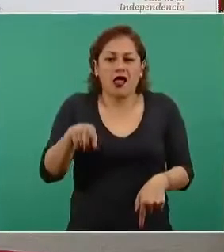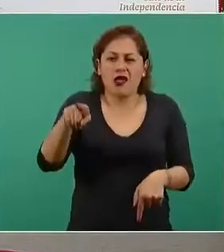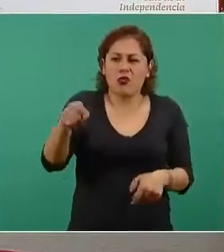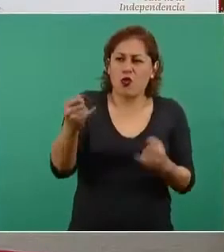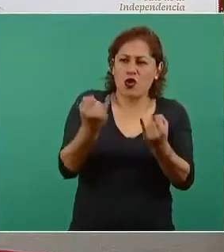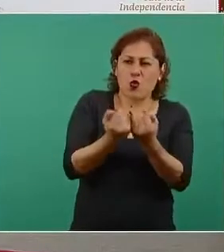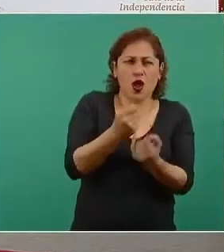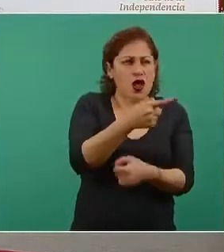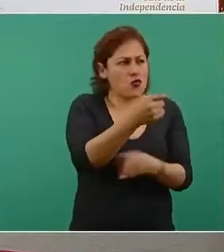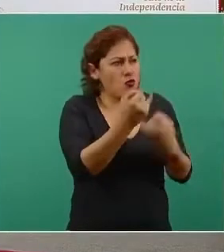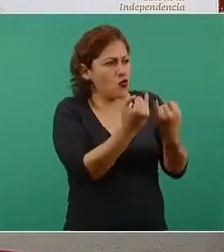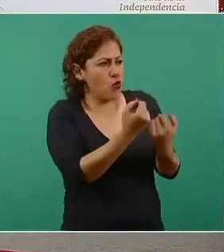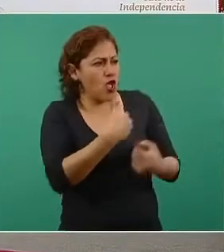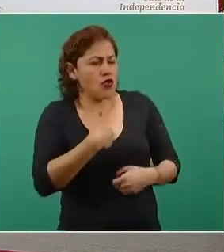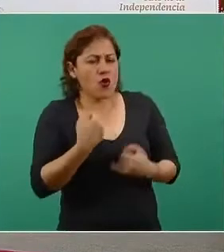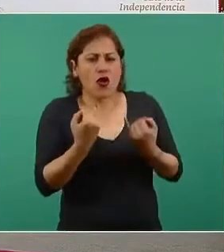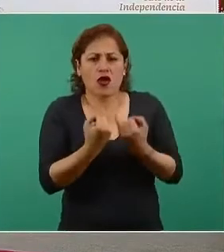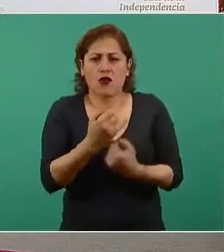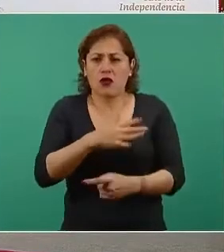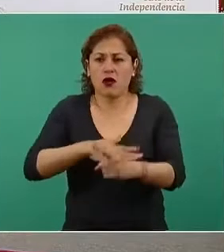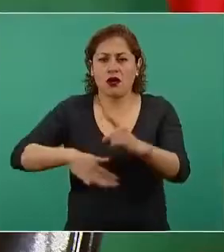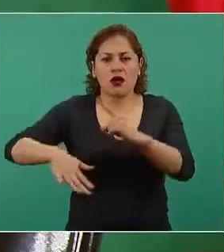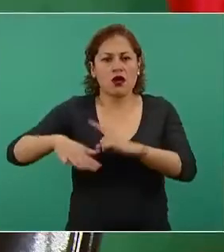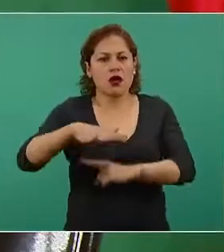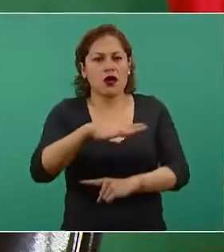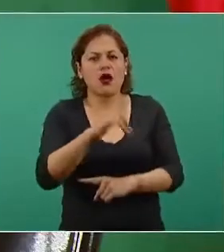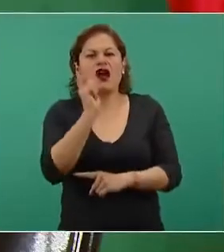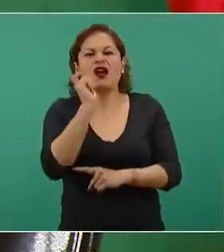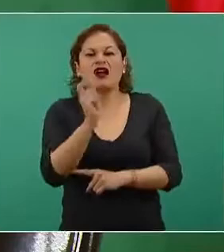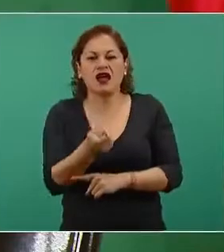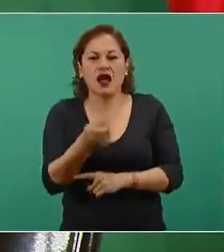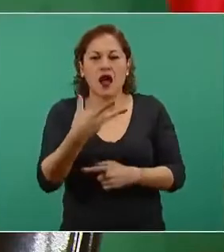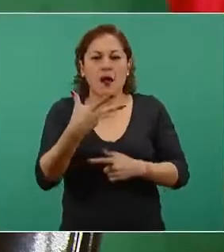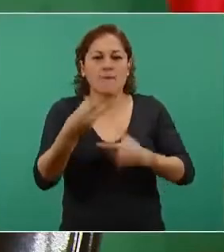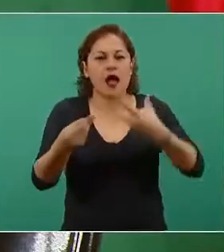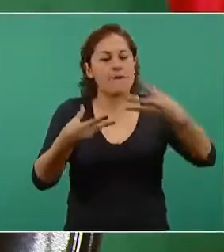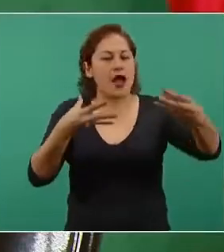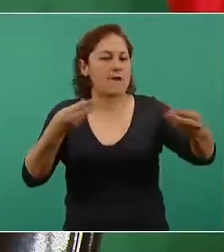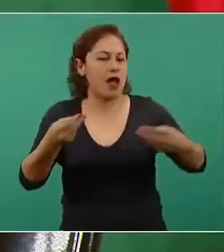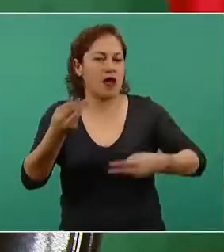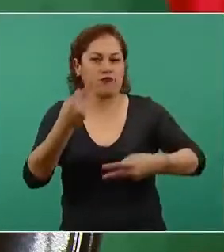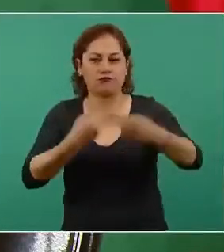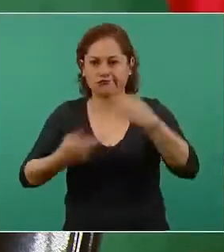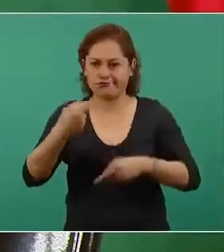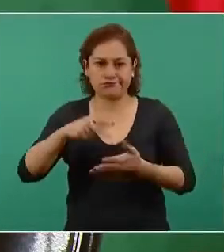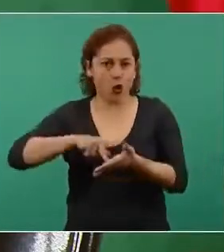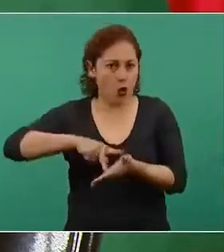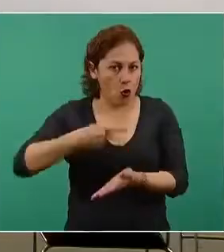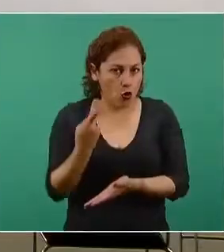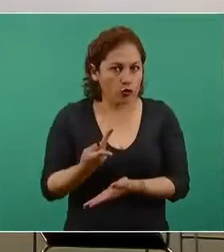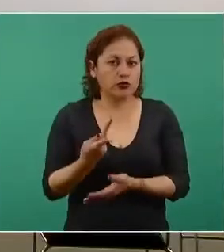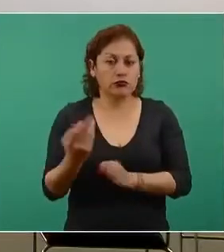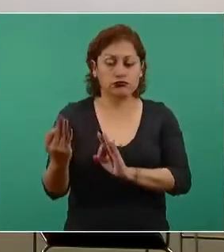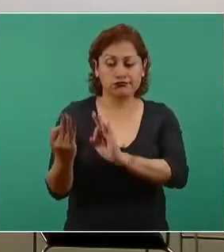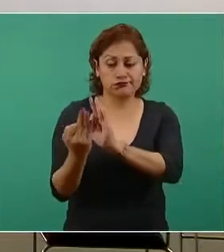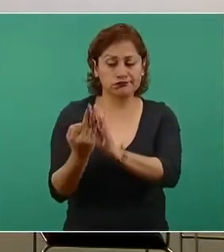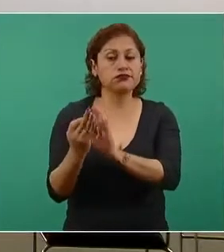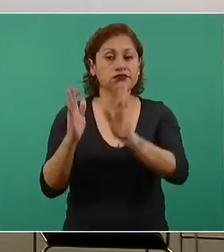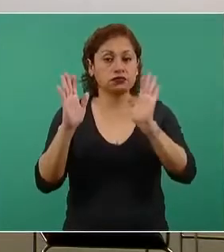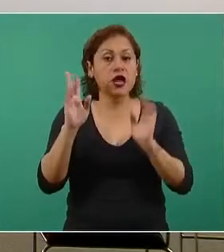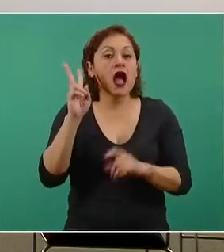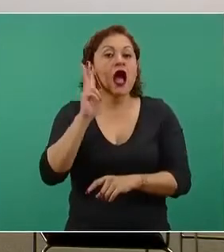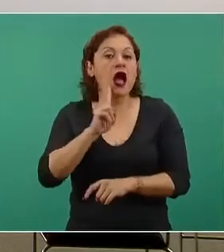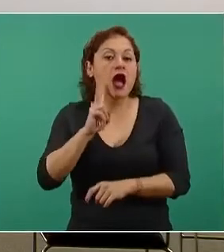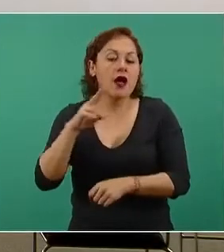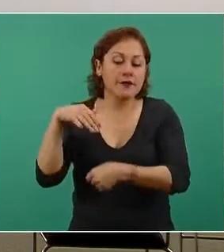vecino se relaja, pues obviamente vamos a incrementar la cadena de transmisión, y eso se verá reflejado en pocos días o en pocas semanas en la curvatura